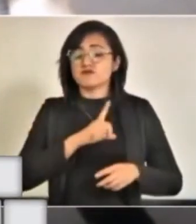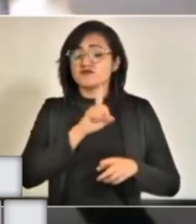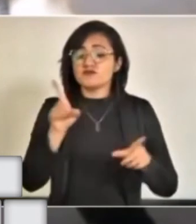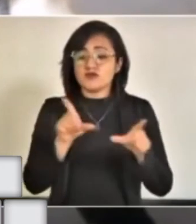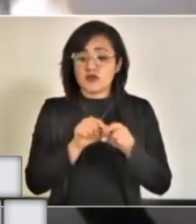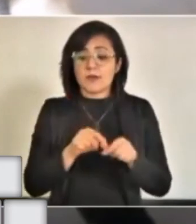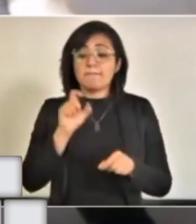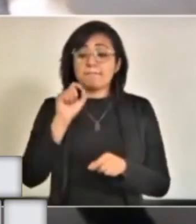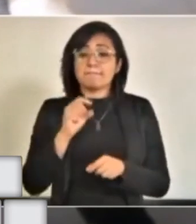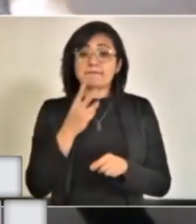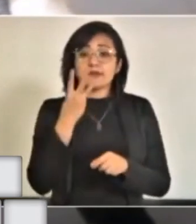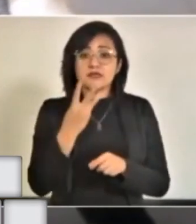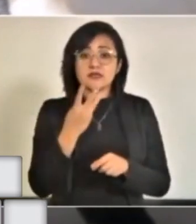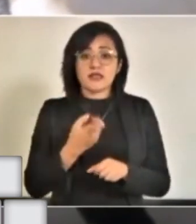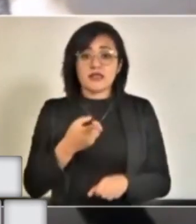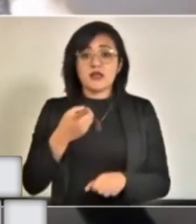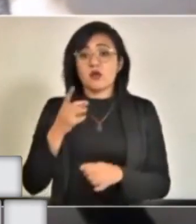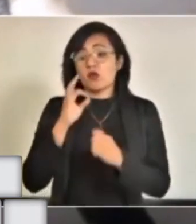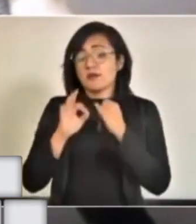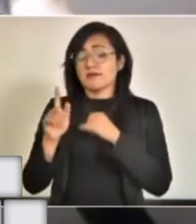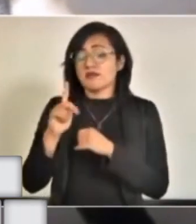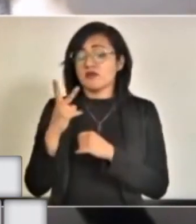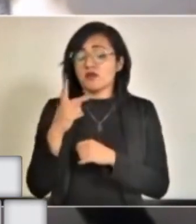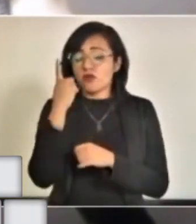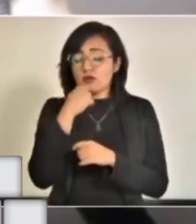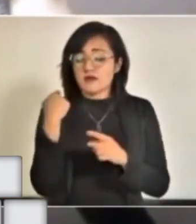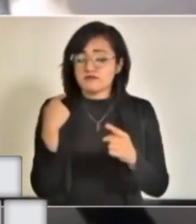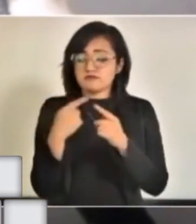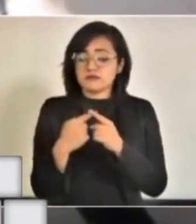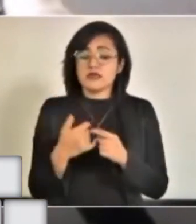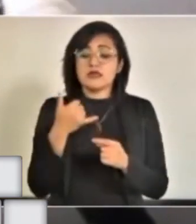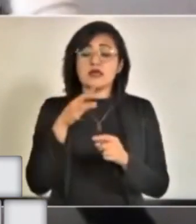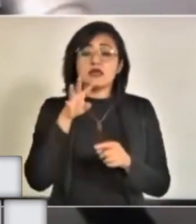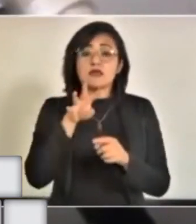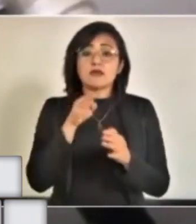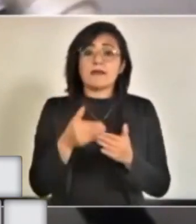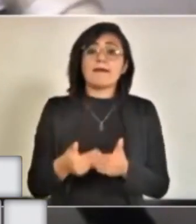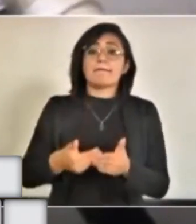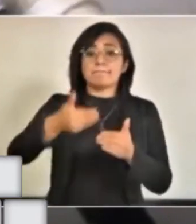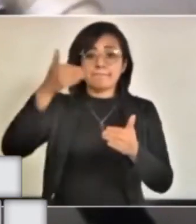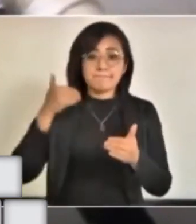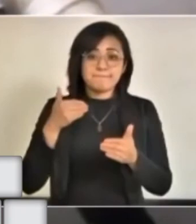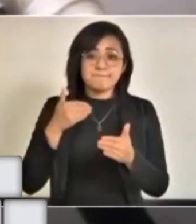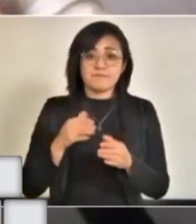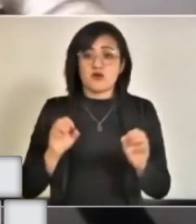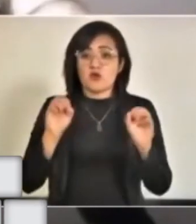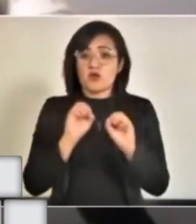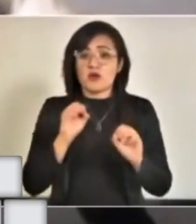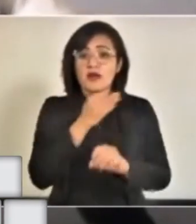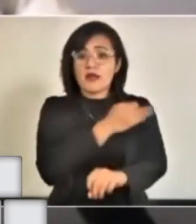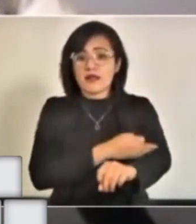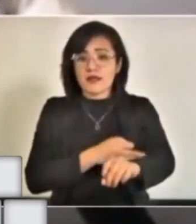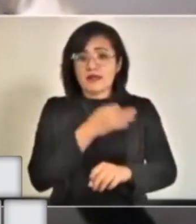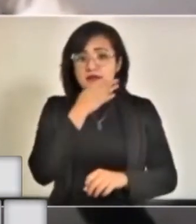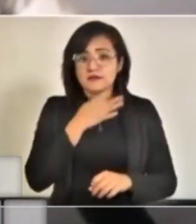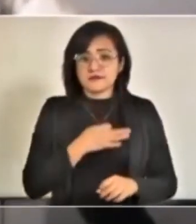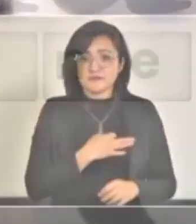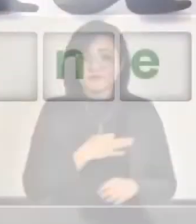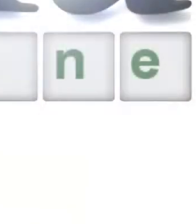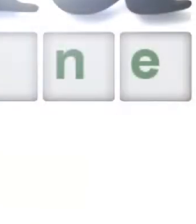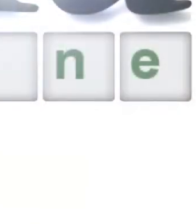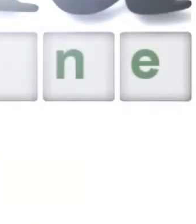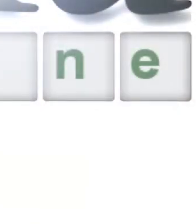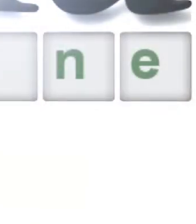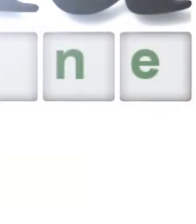23 fueron de las últimas 72 horas y 19 a destiempo es cuánto